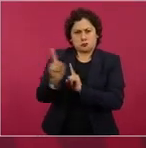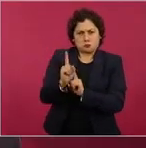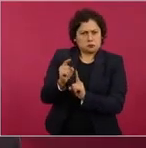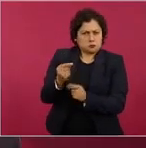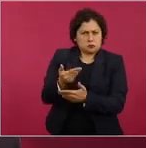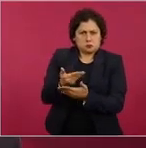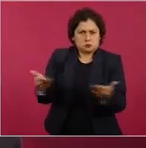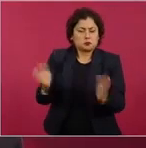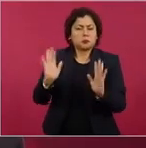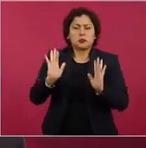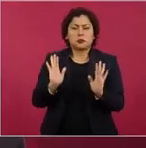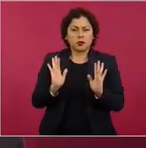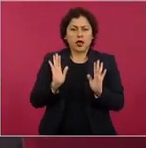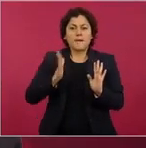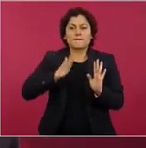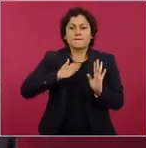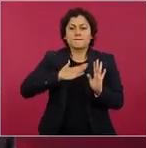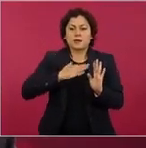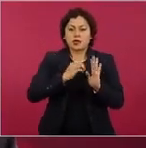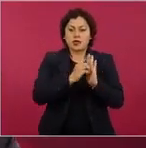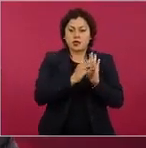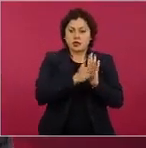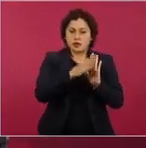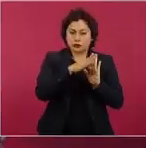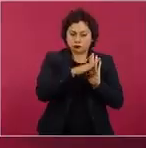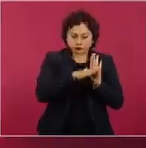lo permita y sea